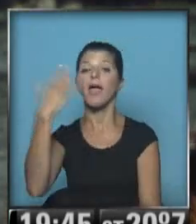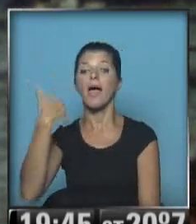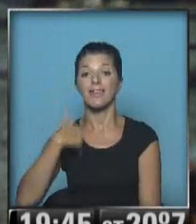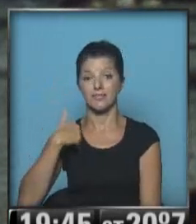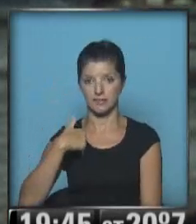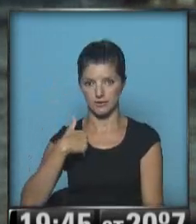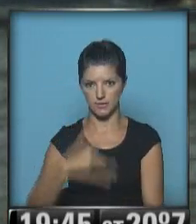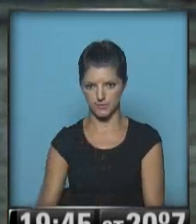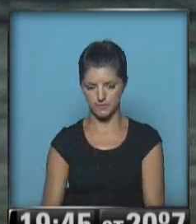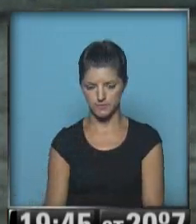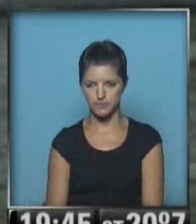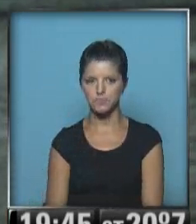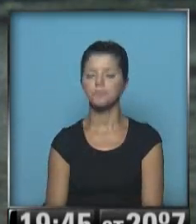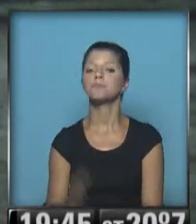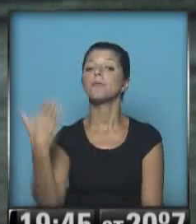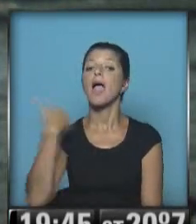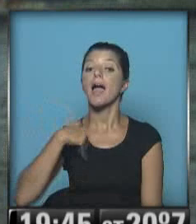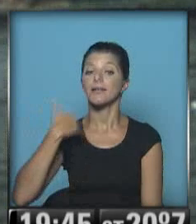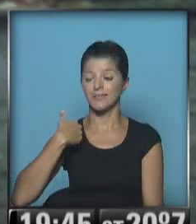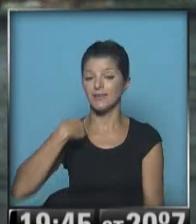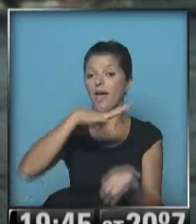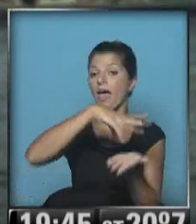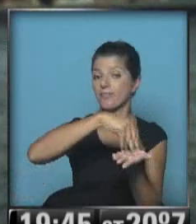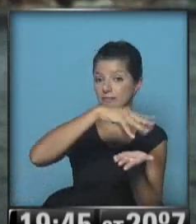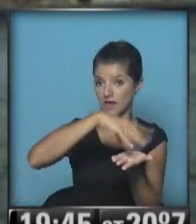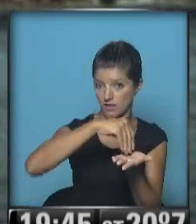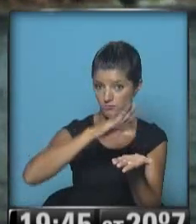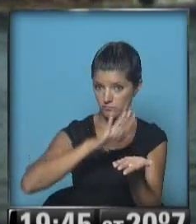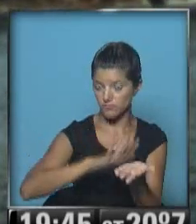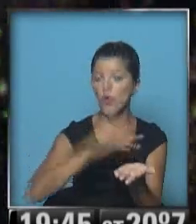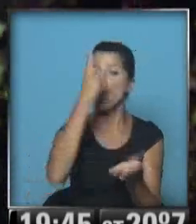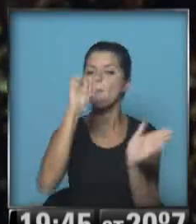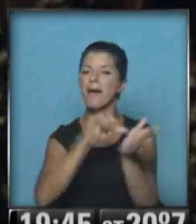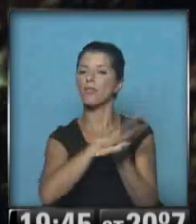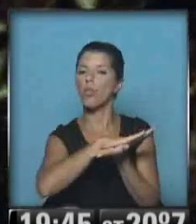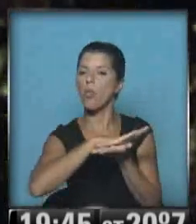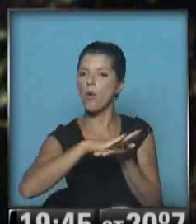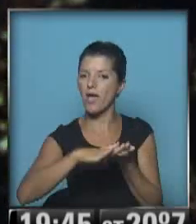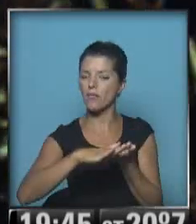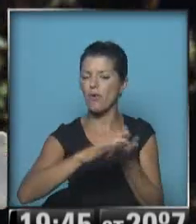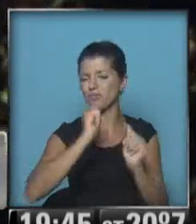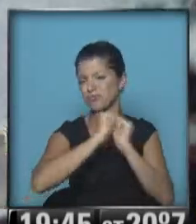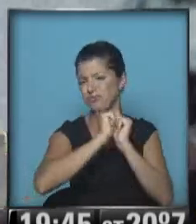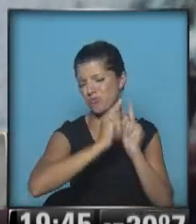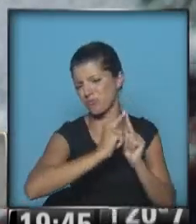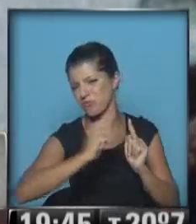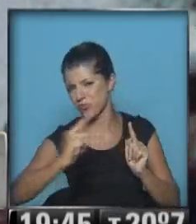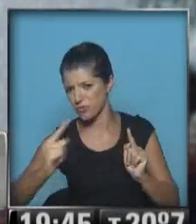nacional Argentina una tierra fecunda un país nuevo con una larga